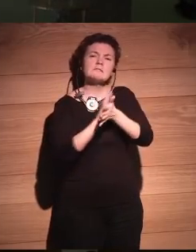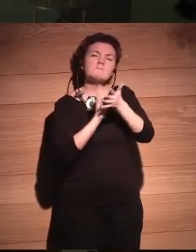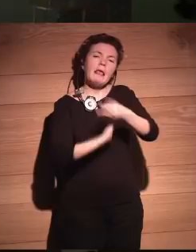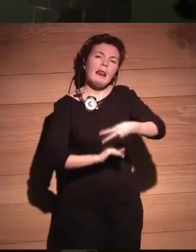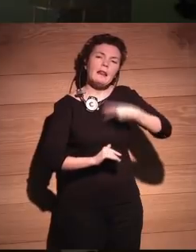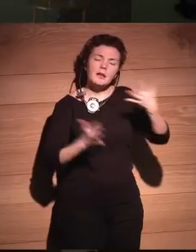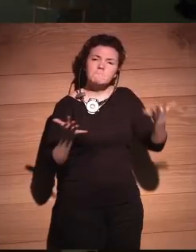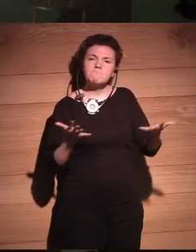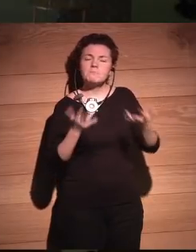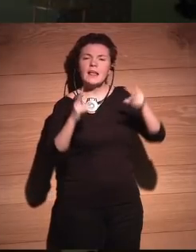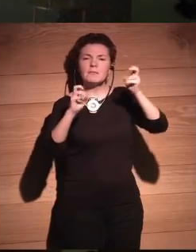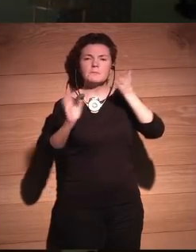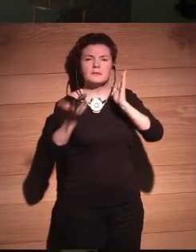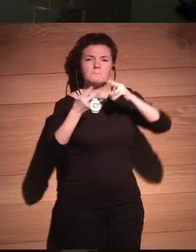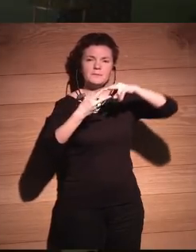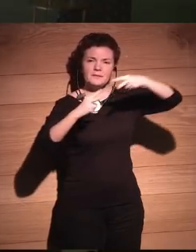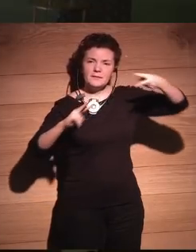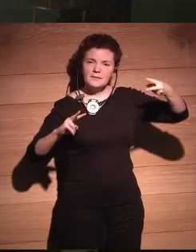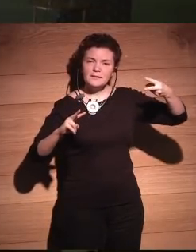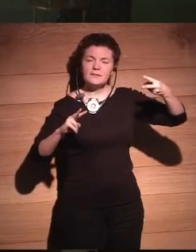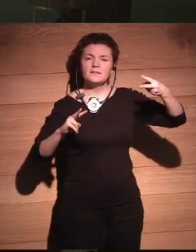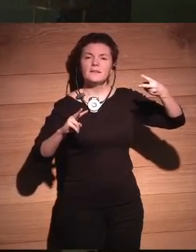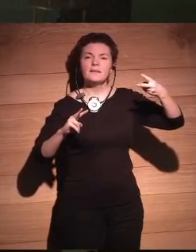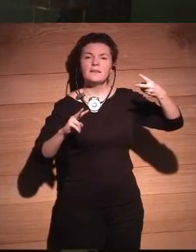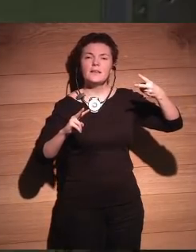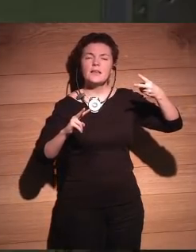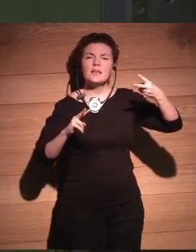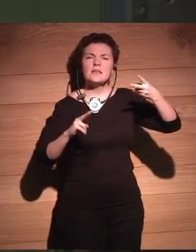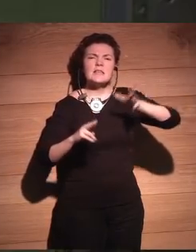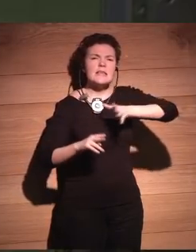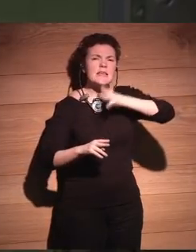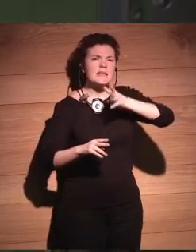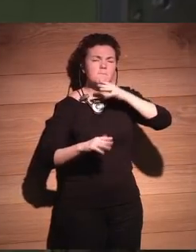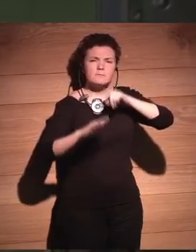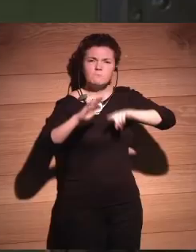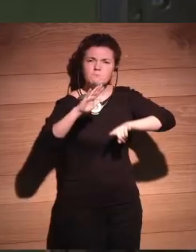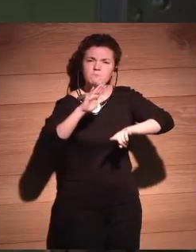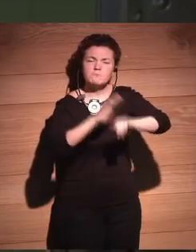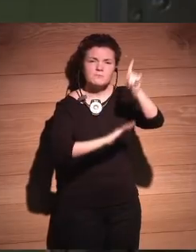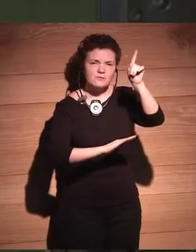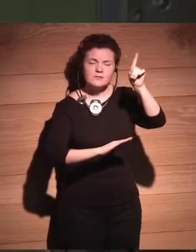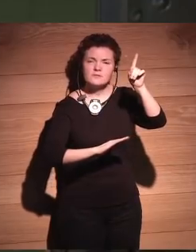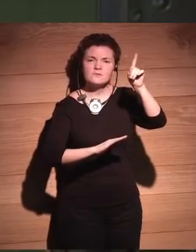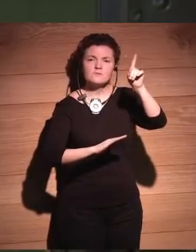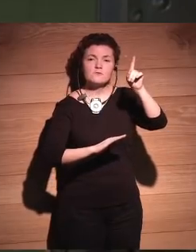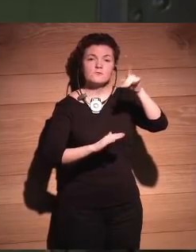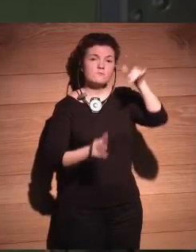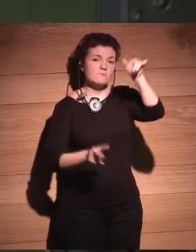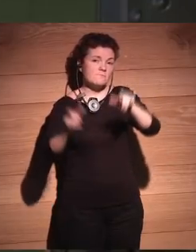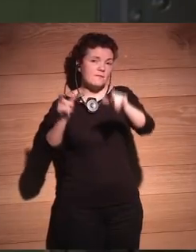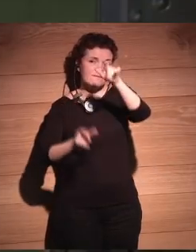pinceladas sobre la terapia génica y los increíbles progresos que está haciendo por todo el mundo